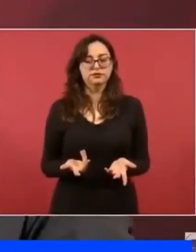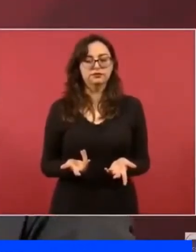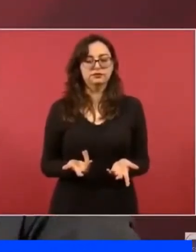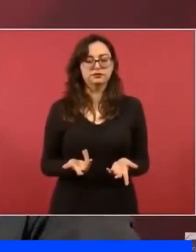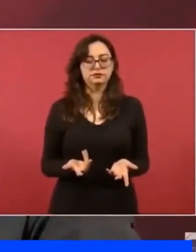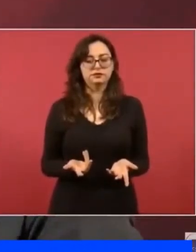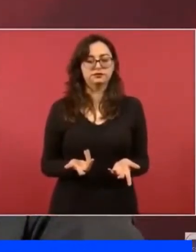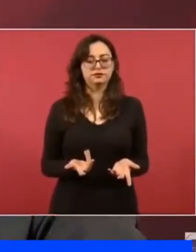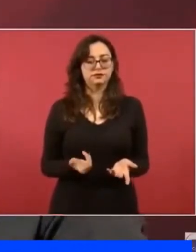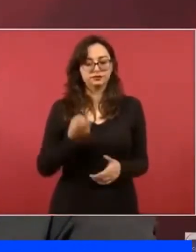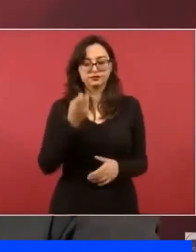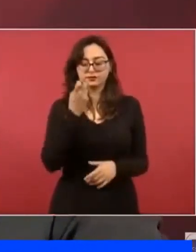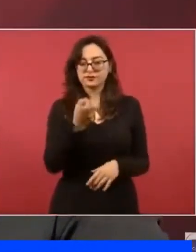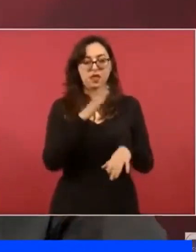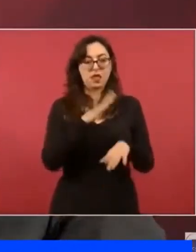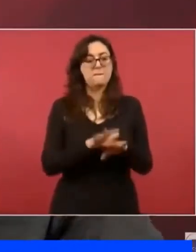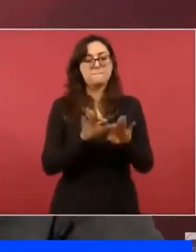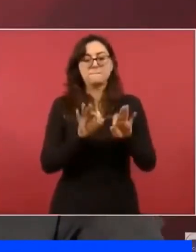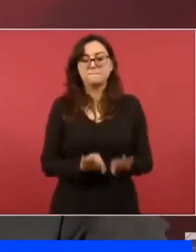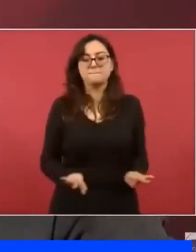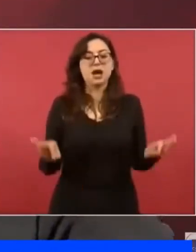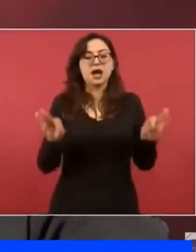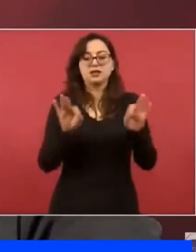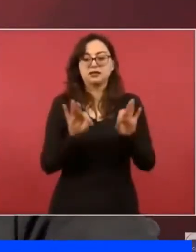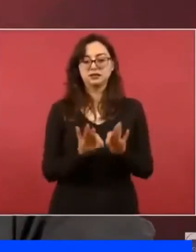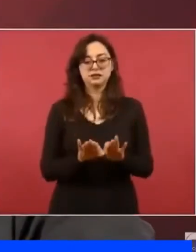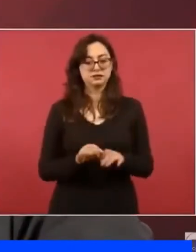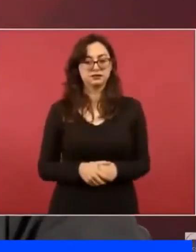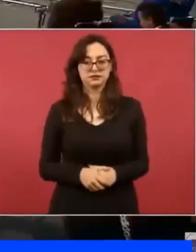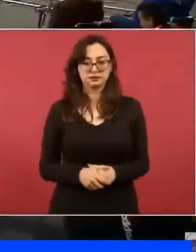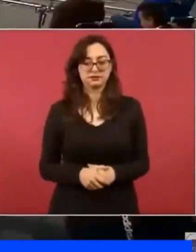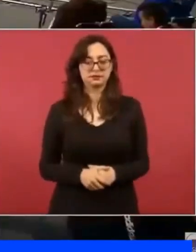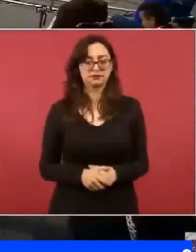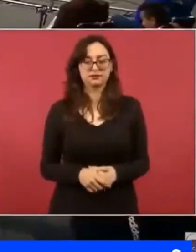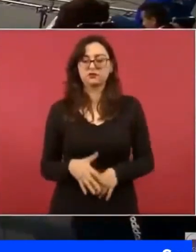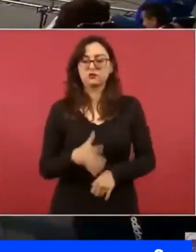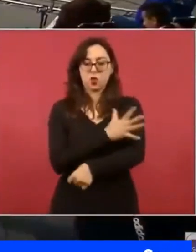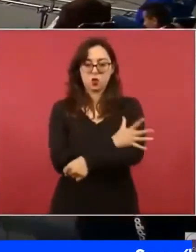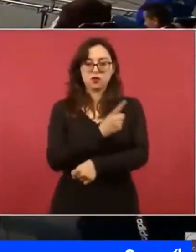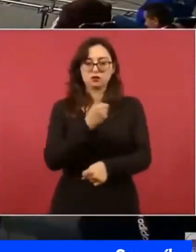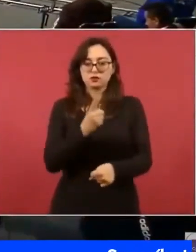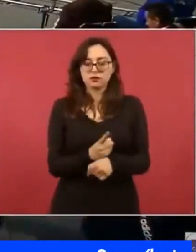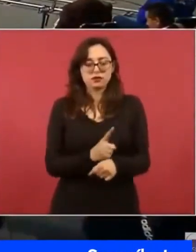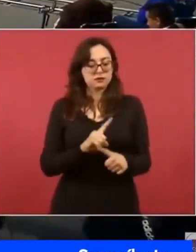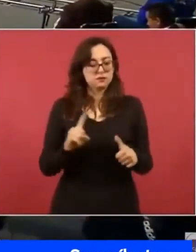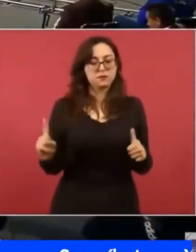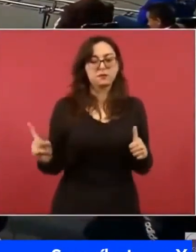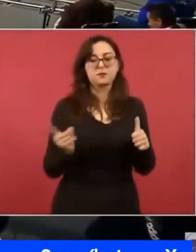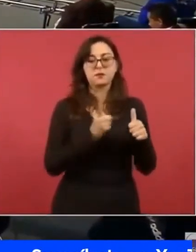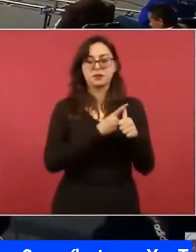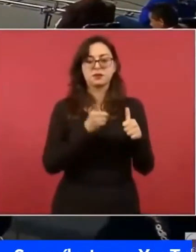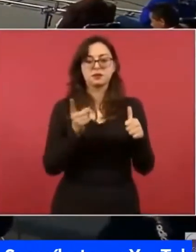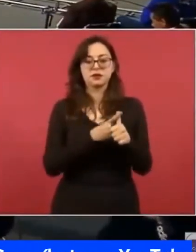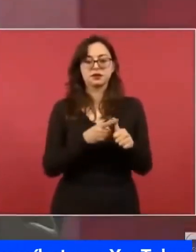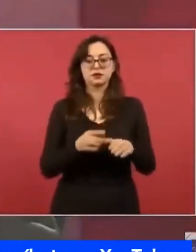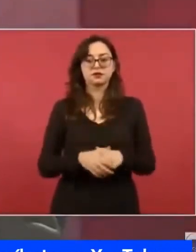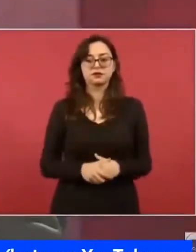¿Qué es lo que debe de importar más que ninguna otra cosa? La honestidad.